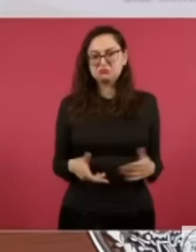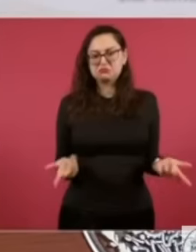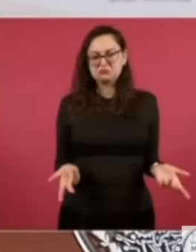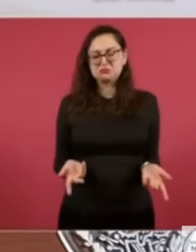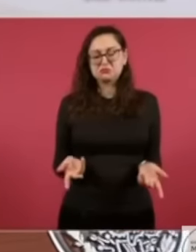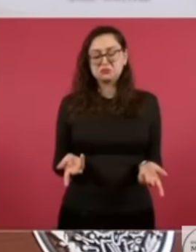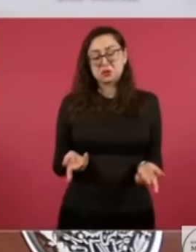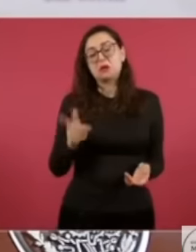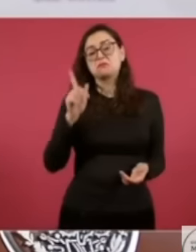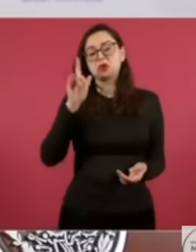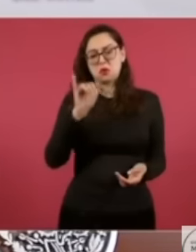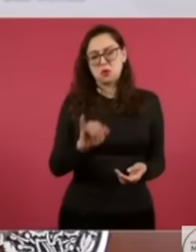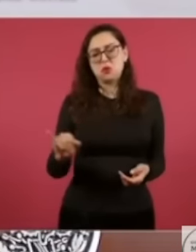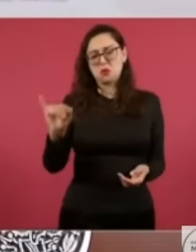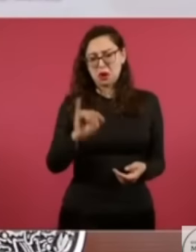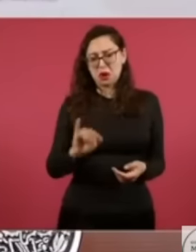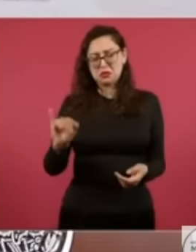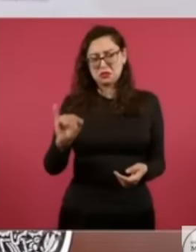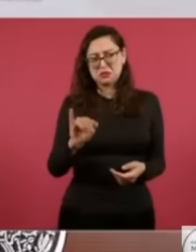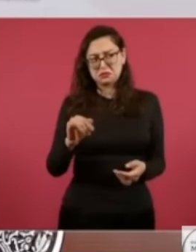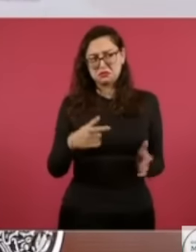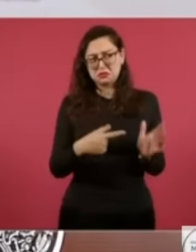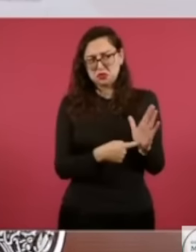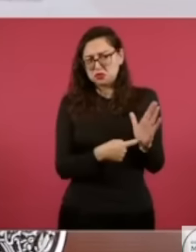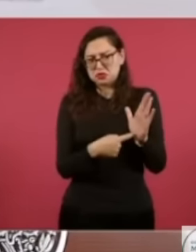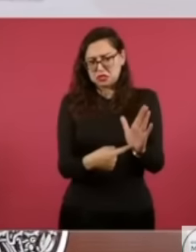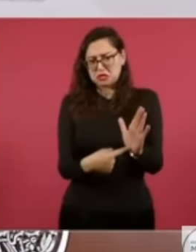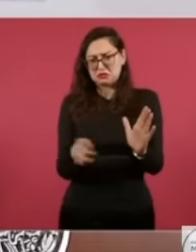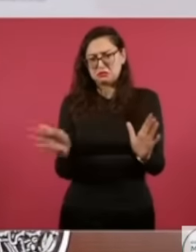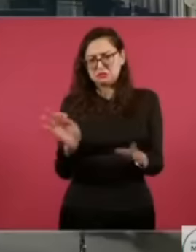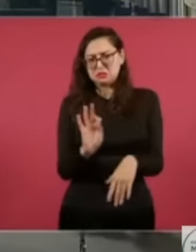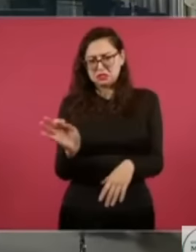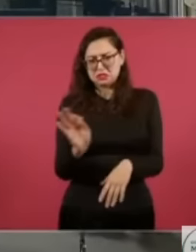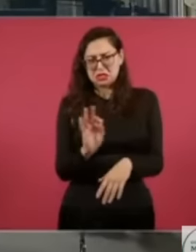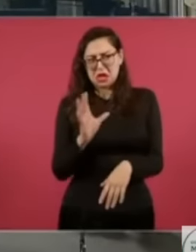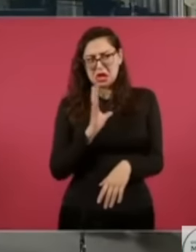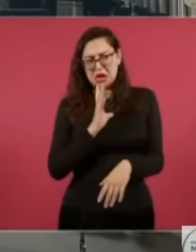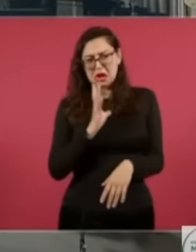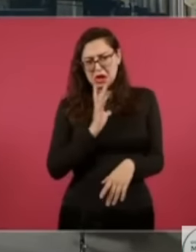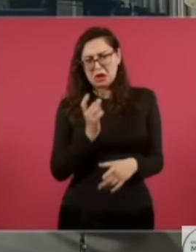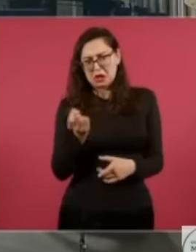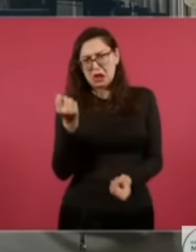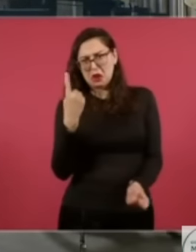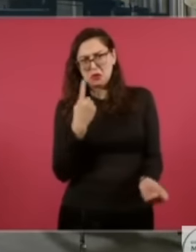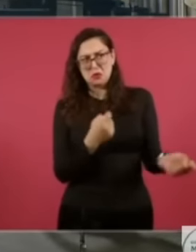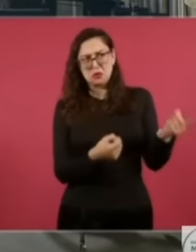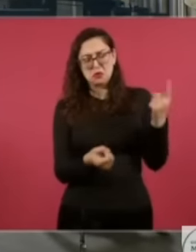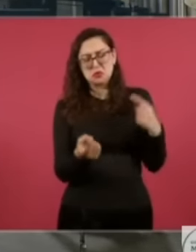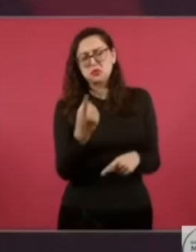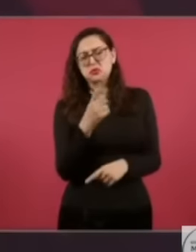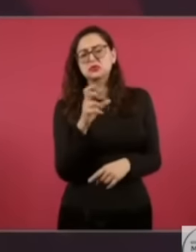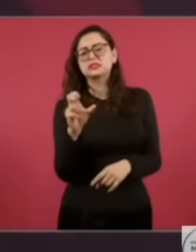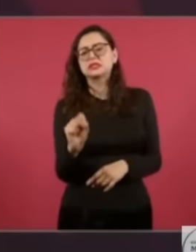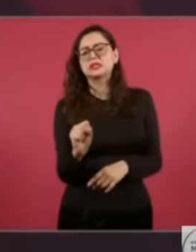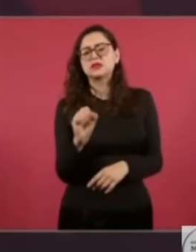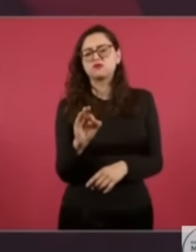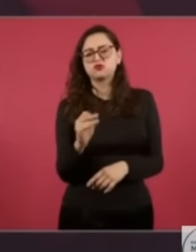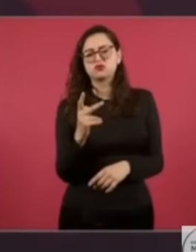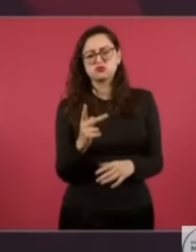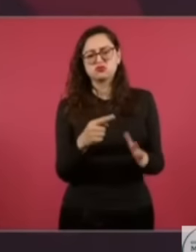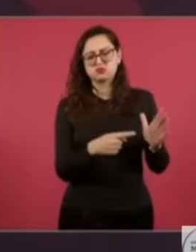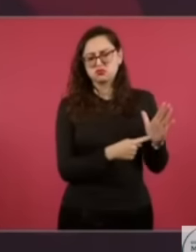mañana lo podemos dar a conocer, que venga el secretario de la